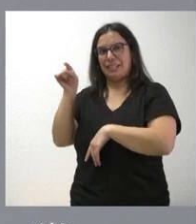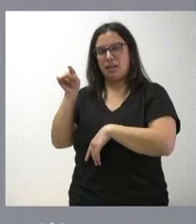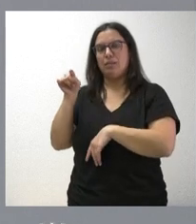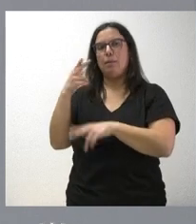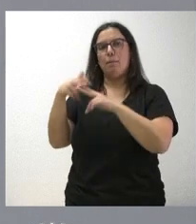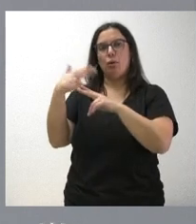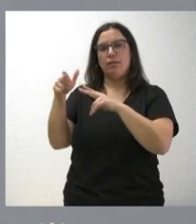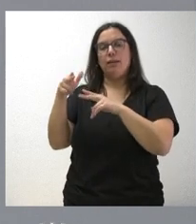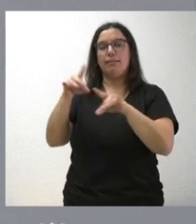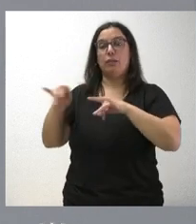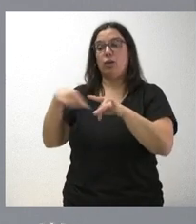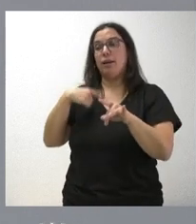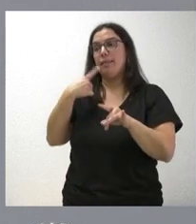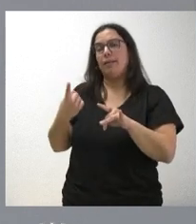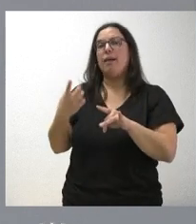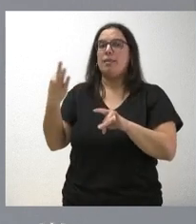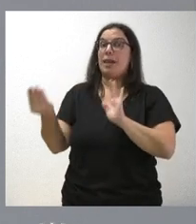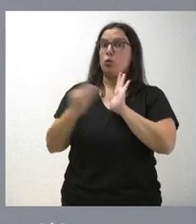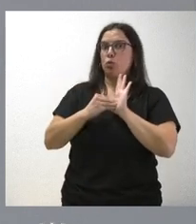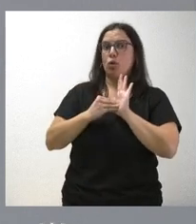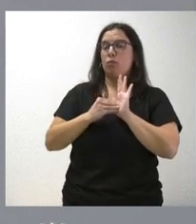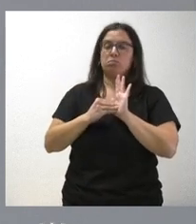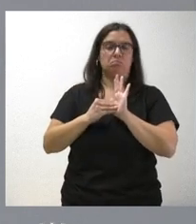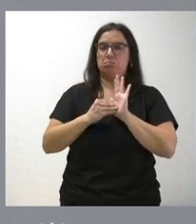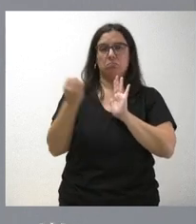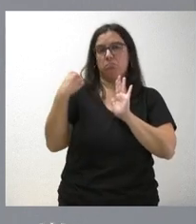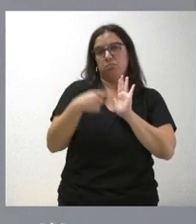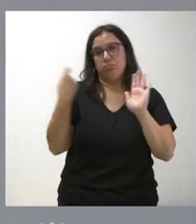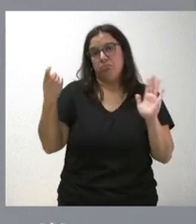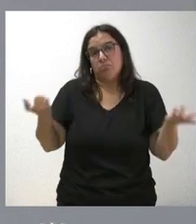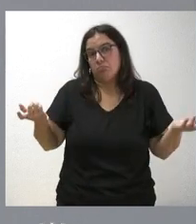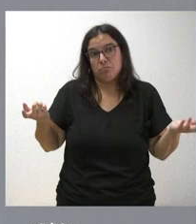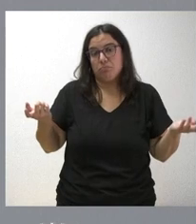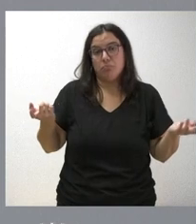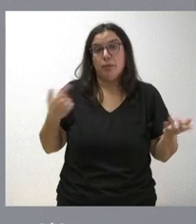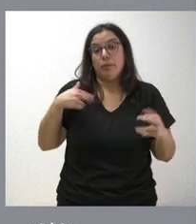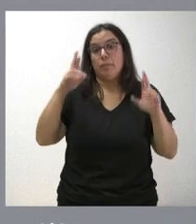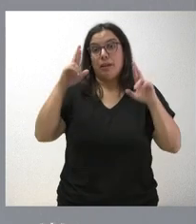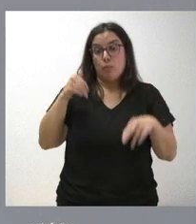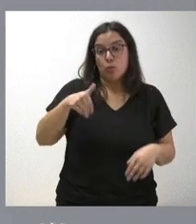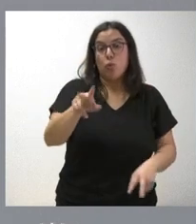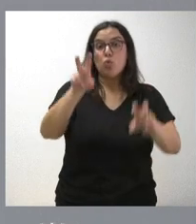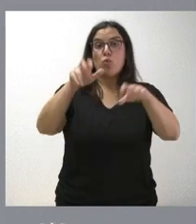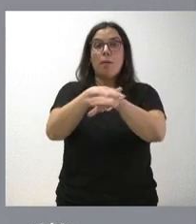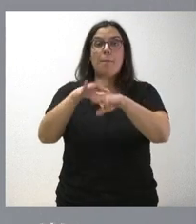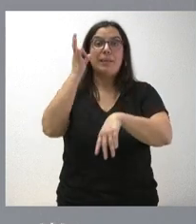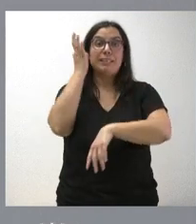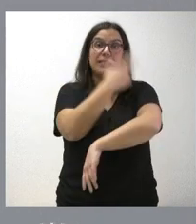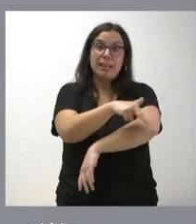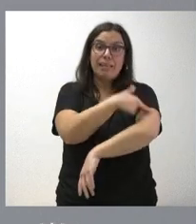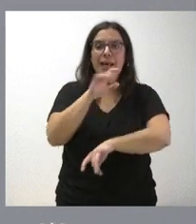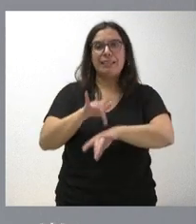territorial que se inclua en el orden del día y no se incluyó no no se incluyó Esperemos que la nueva ministra de sanidad tenga más